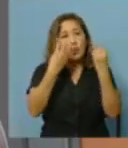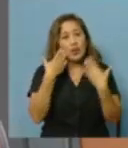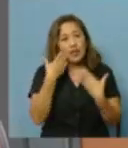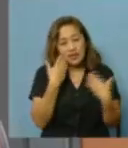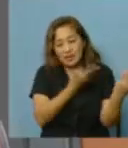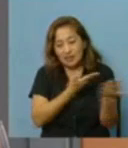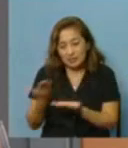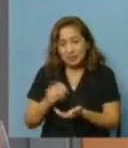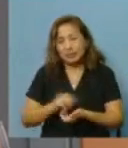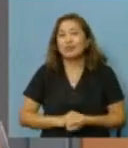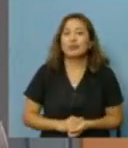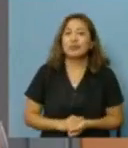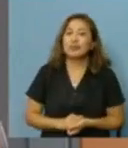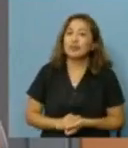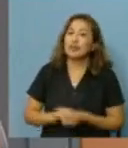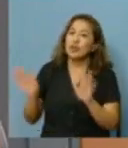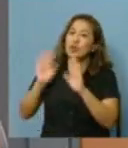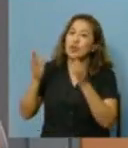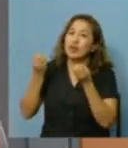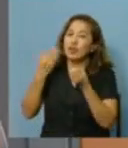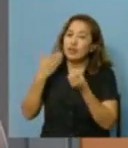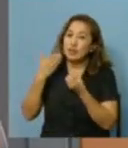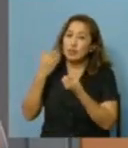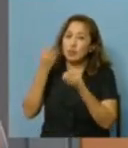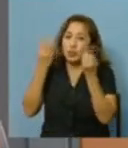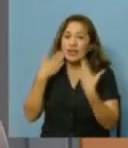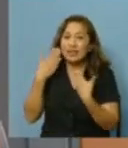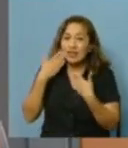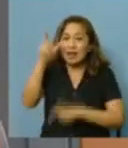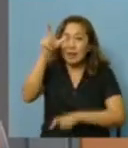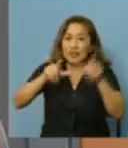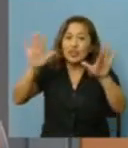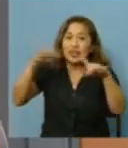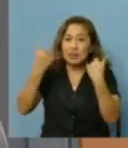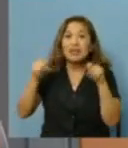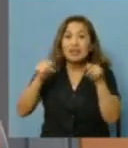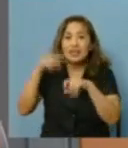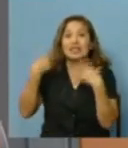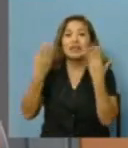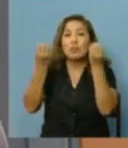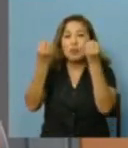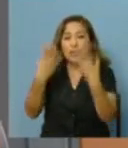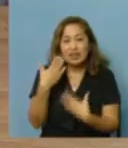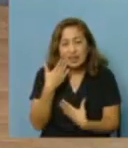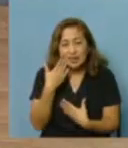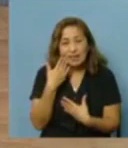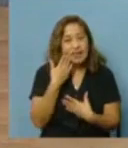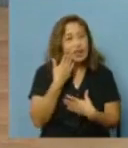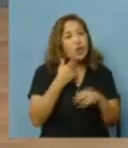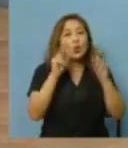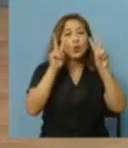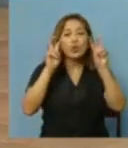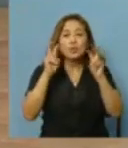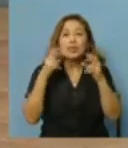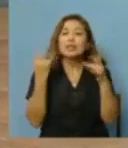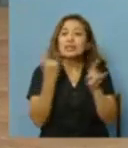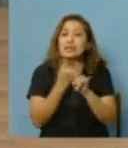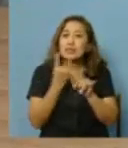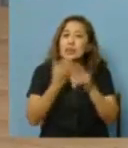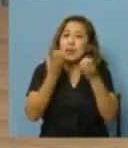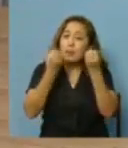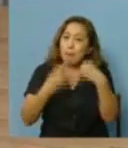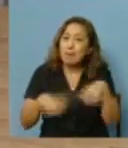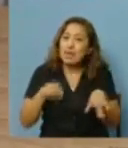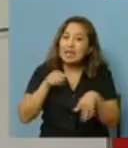gracias por venir unas tardes omarcito y a todos los televidentes también muy buenas tardes un tema que siempre habla uno cuando